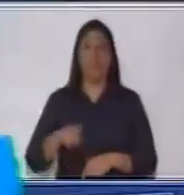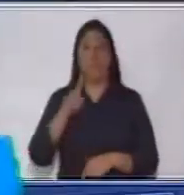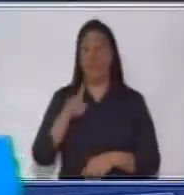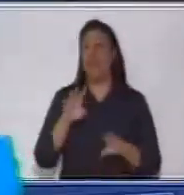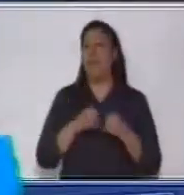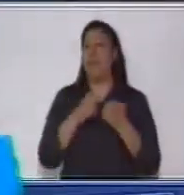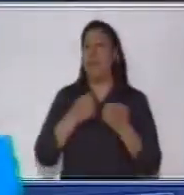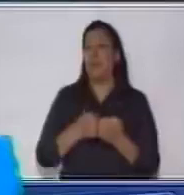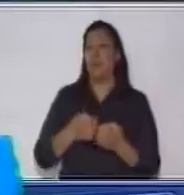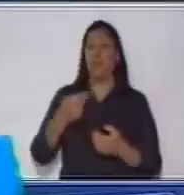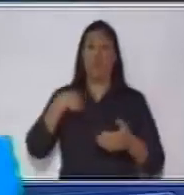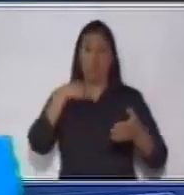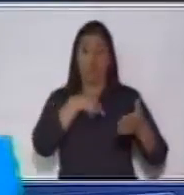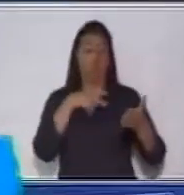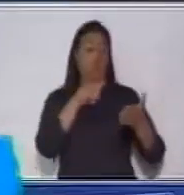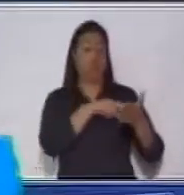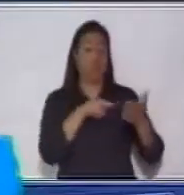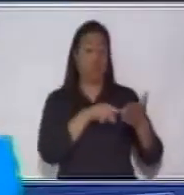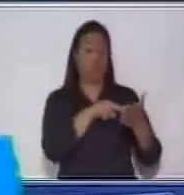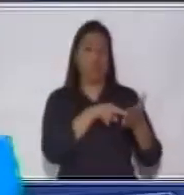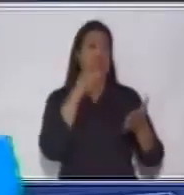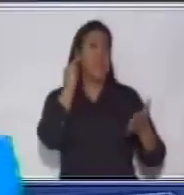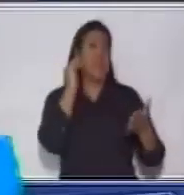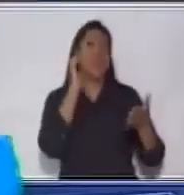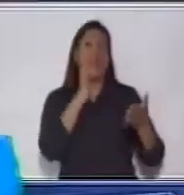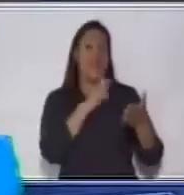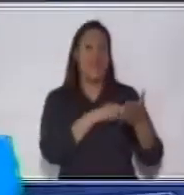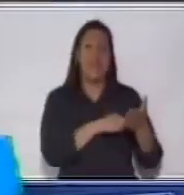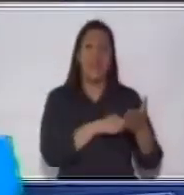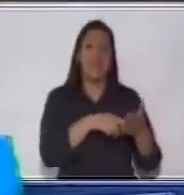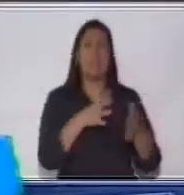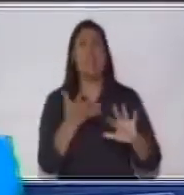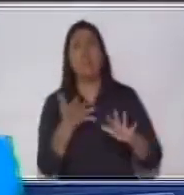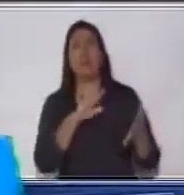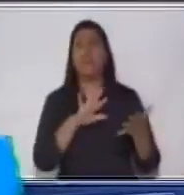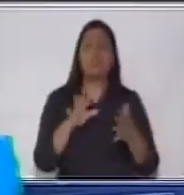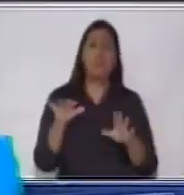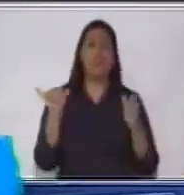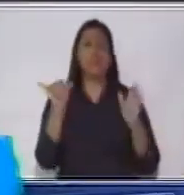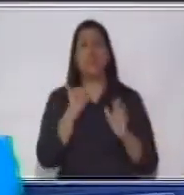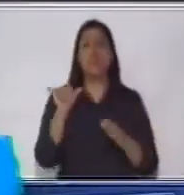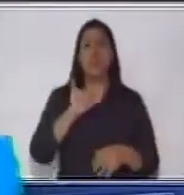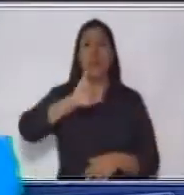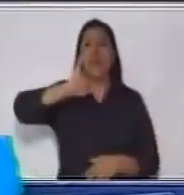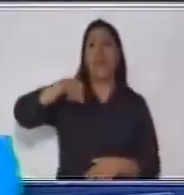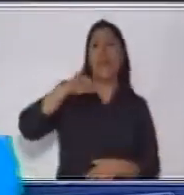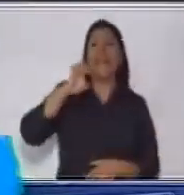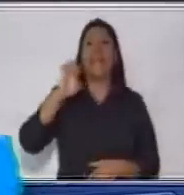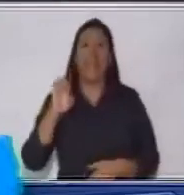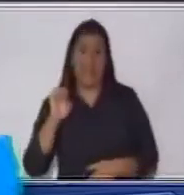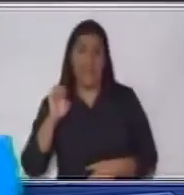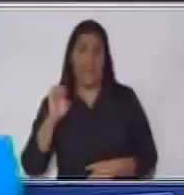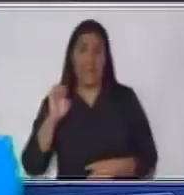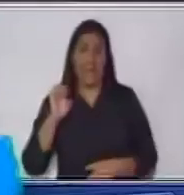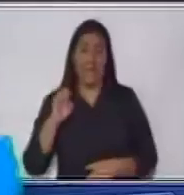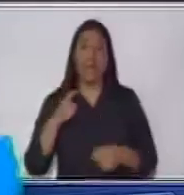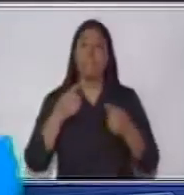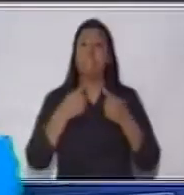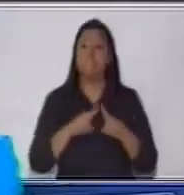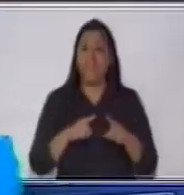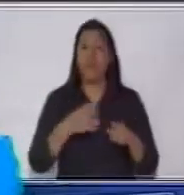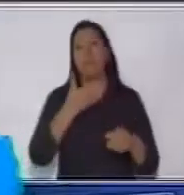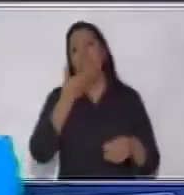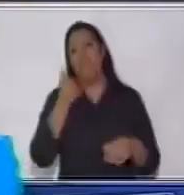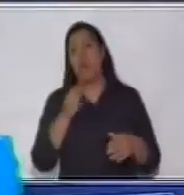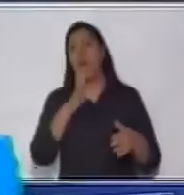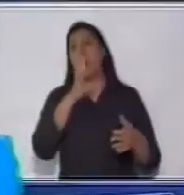y E, suena G, como que estuviéramos utilizando una J. Por eso es que se utiliza la U. Son reglas que se